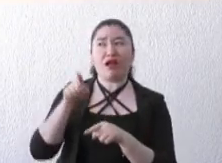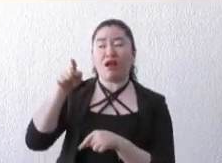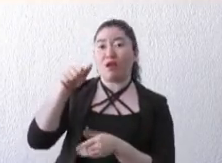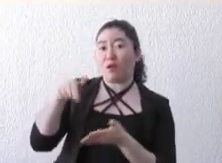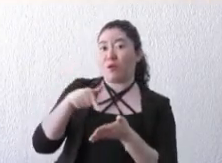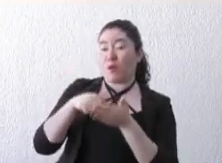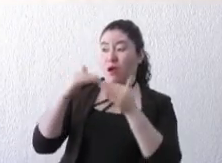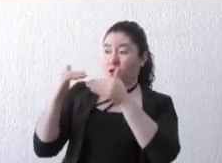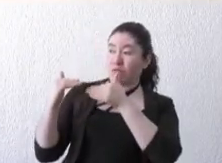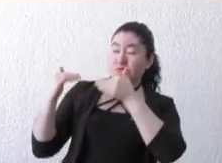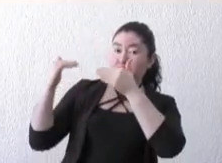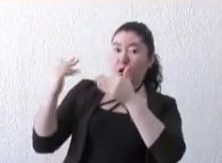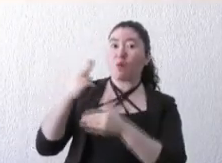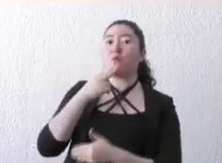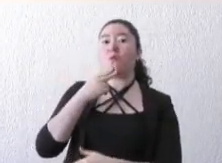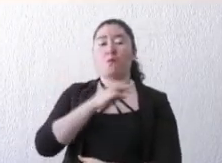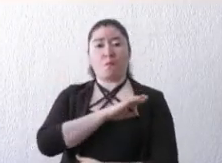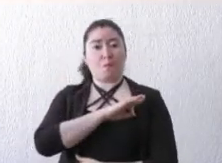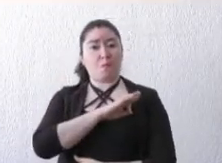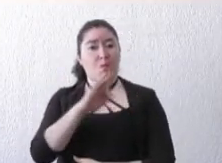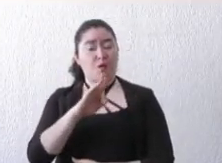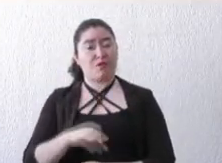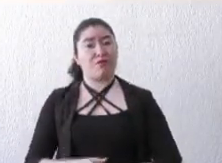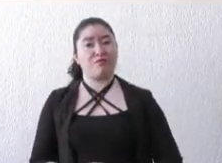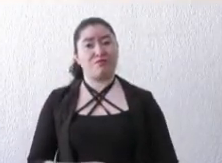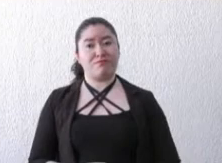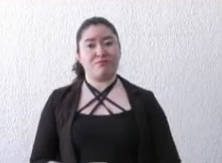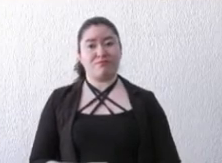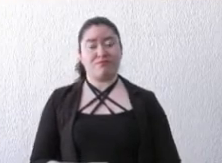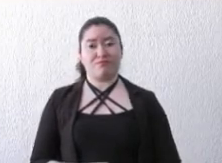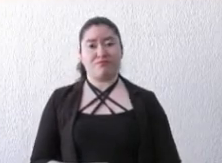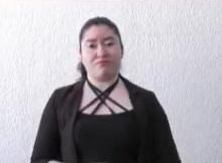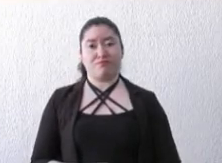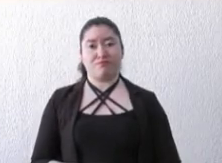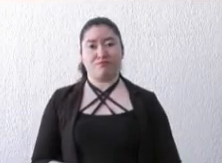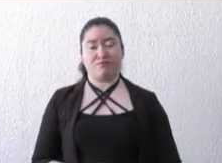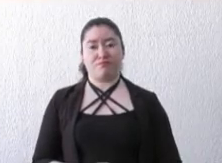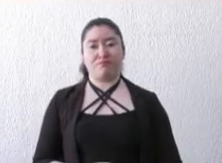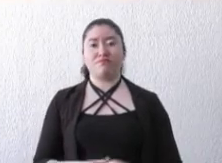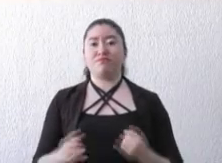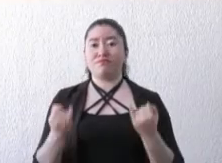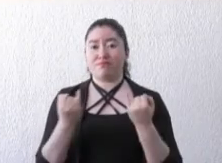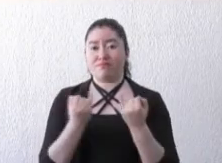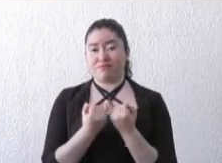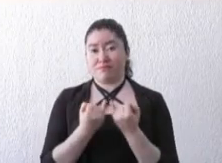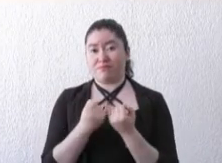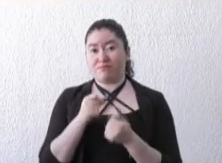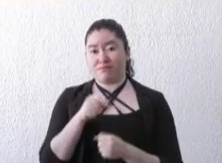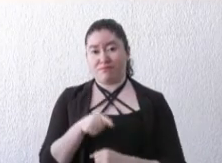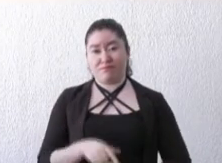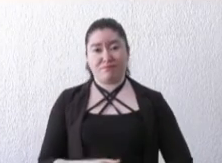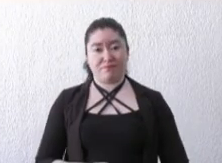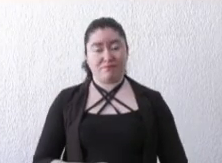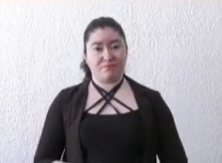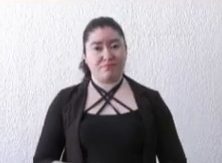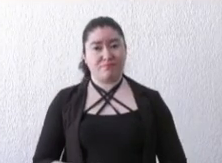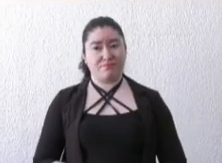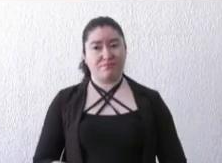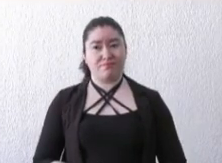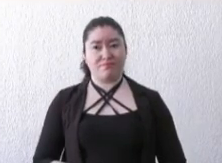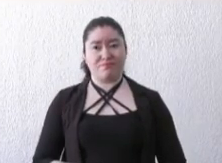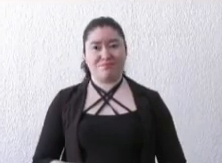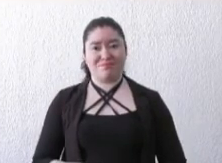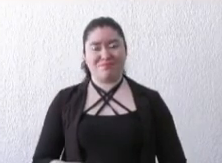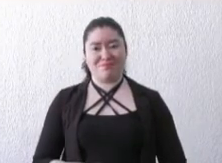como un espacio vital para la vida contemplativa de la ciudad y para el goce